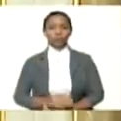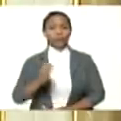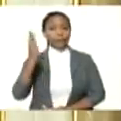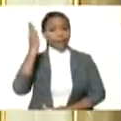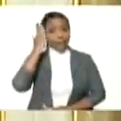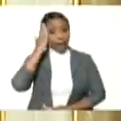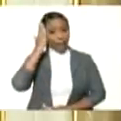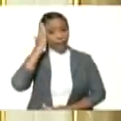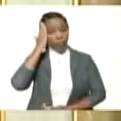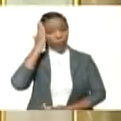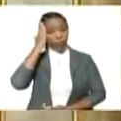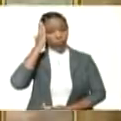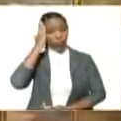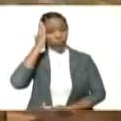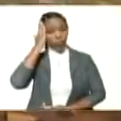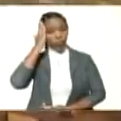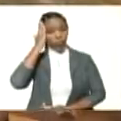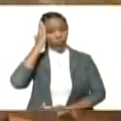Sabemos,